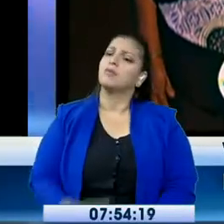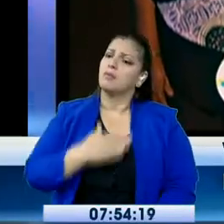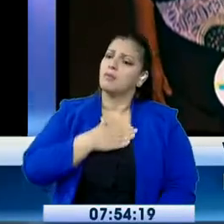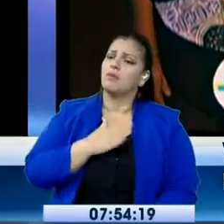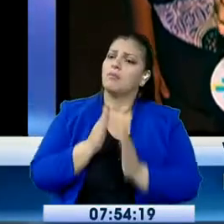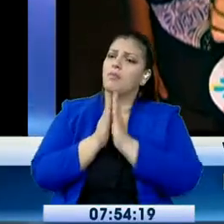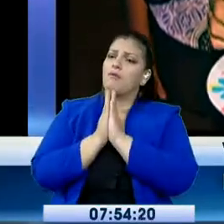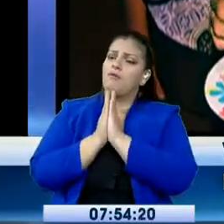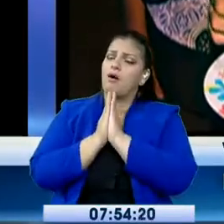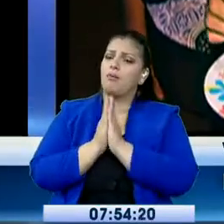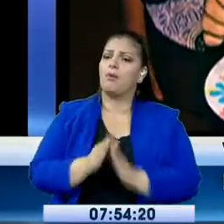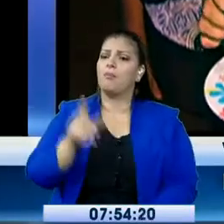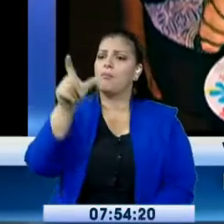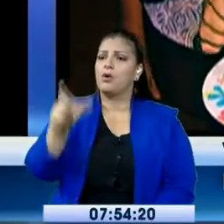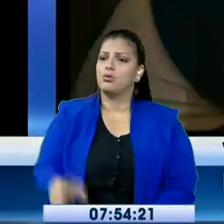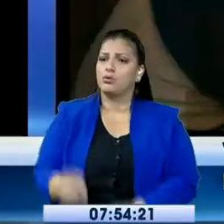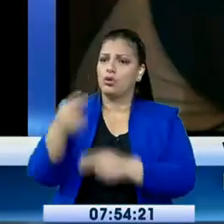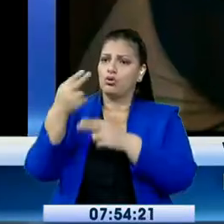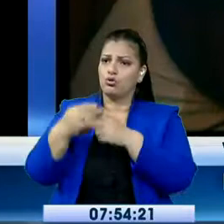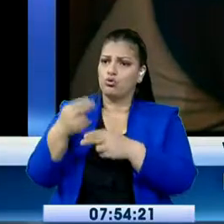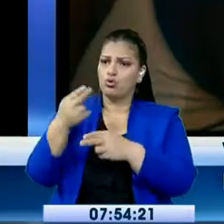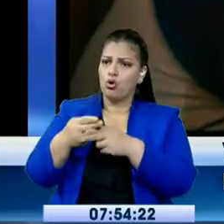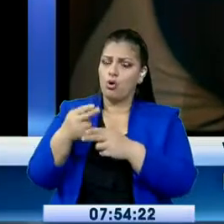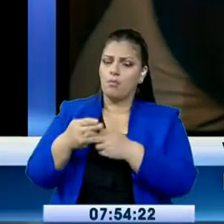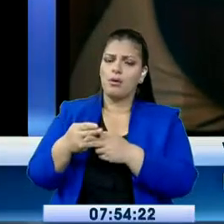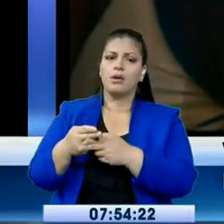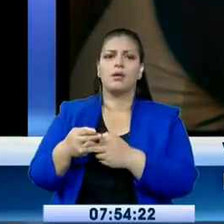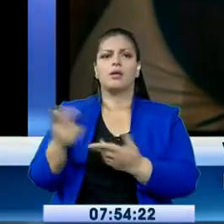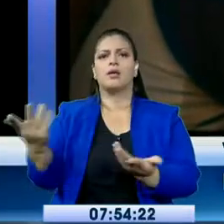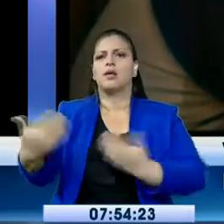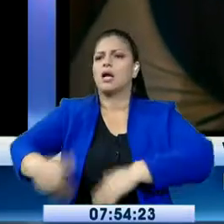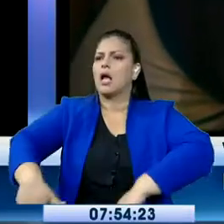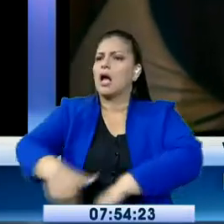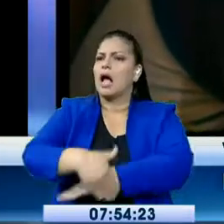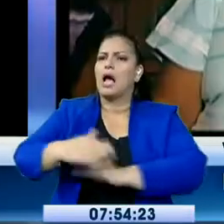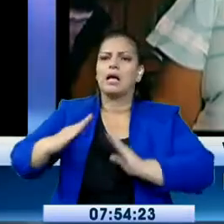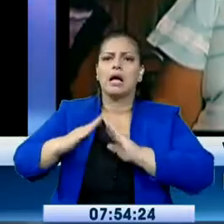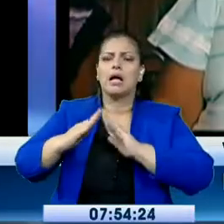nombre aproximado de la persona. Solo en la zona 8 el MIES invierte